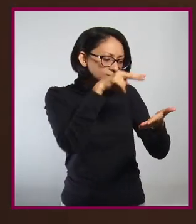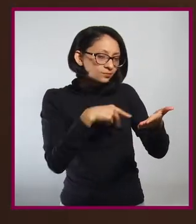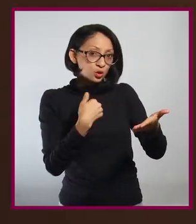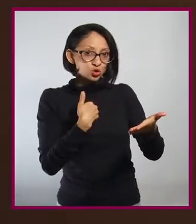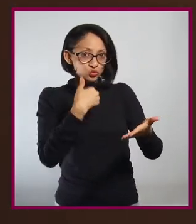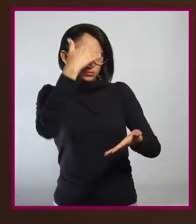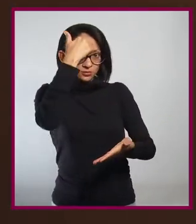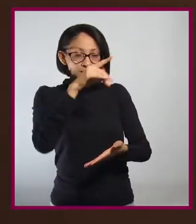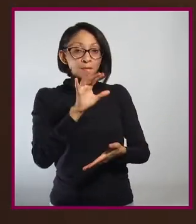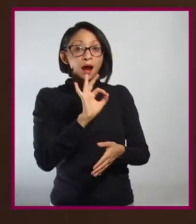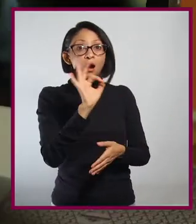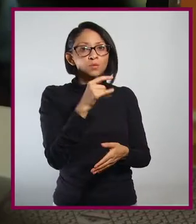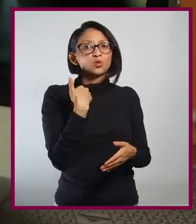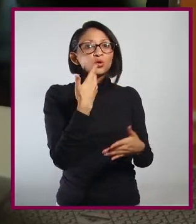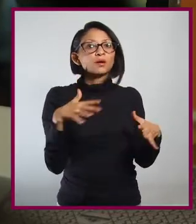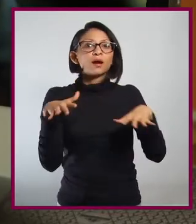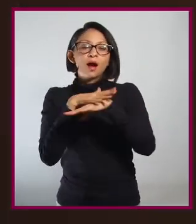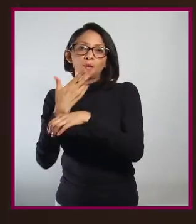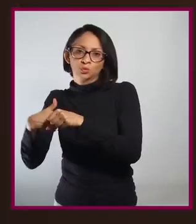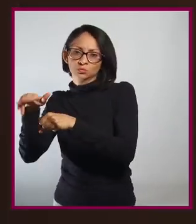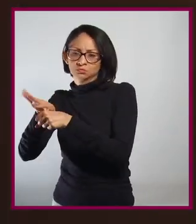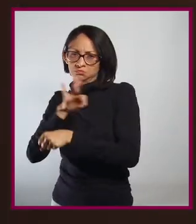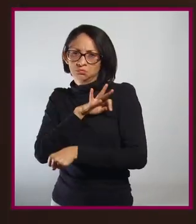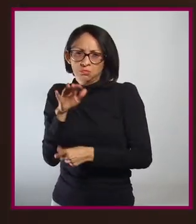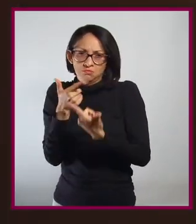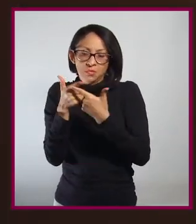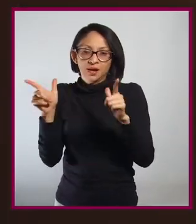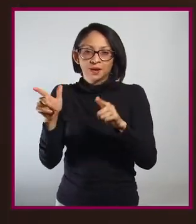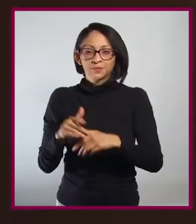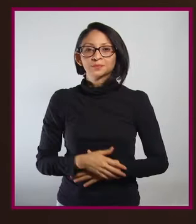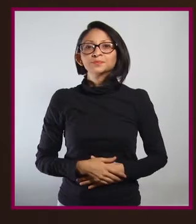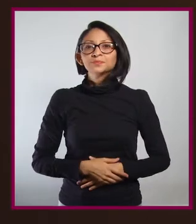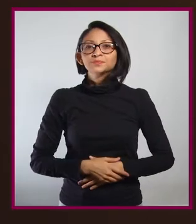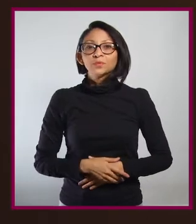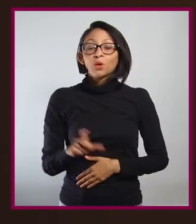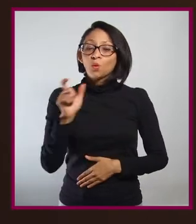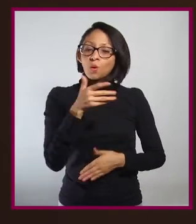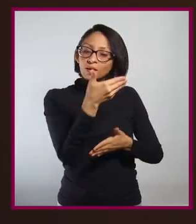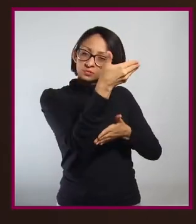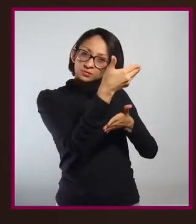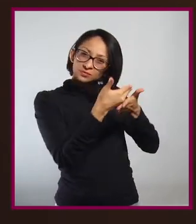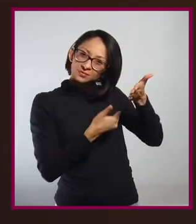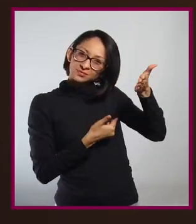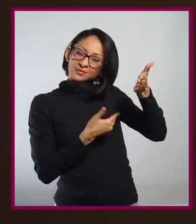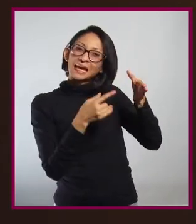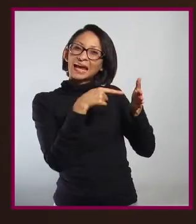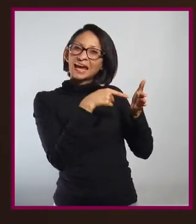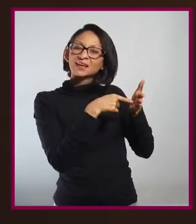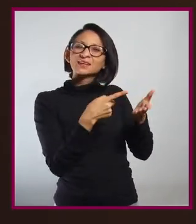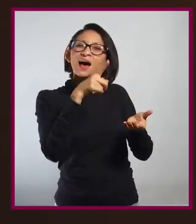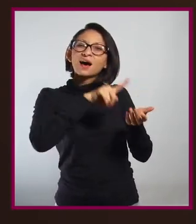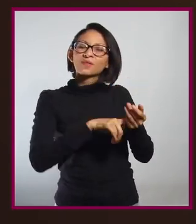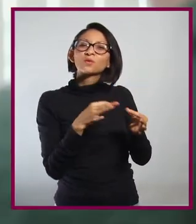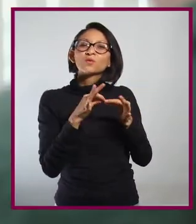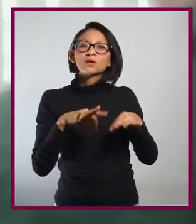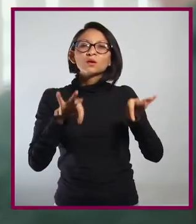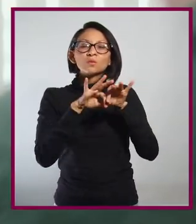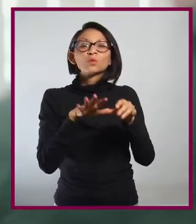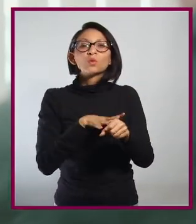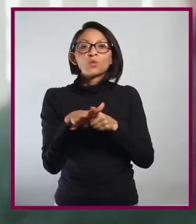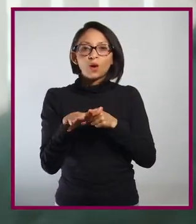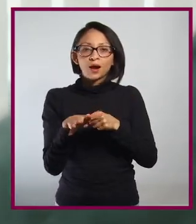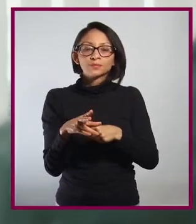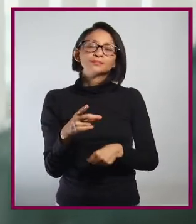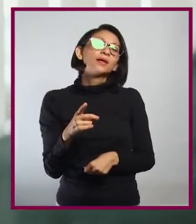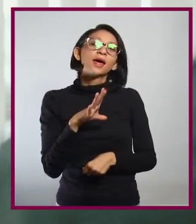continuar su tratamiento en cualquier otra institución. ¿Cómo es una historia clínica bien hecha? ¿Qué información debe contener? Muchos médicos